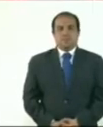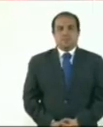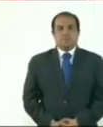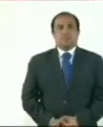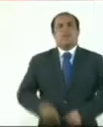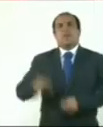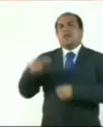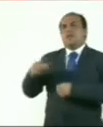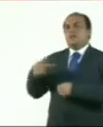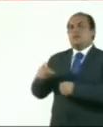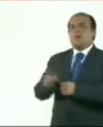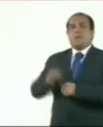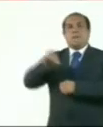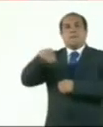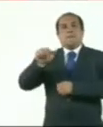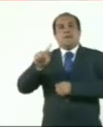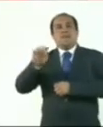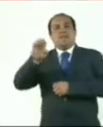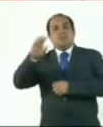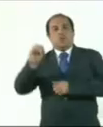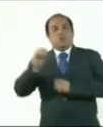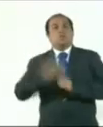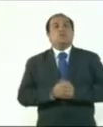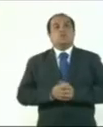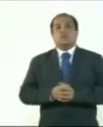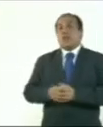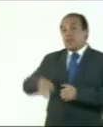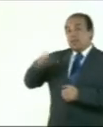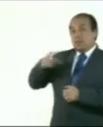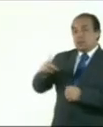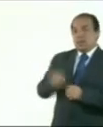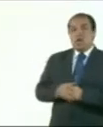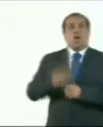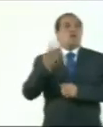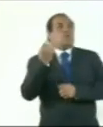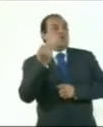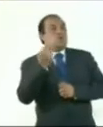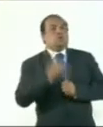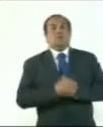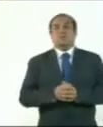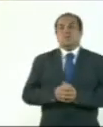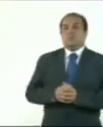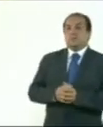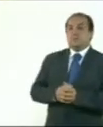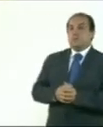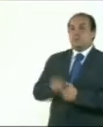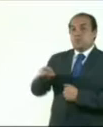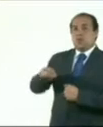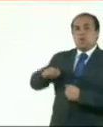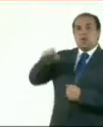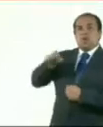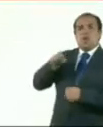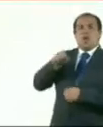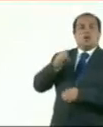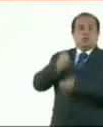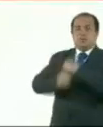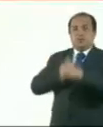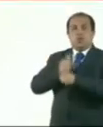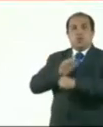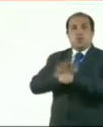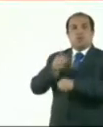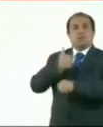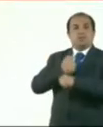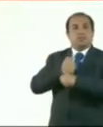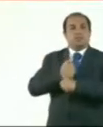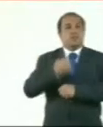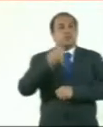¿Cómo te llamas? Mateo. Mateo. ¿Cuántos años tienes, Mateo? Nueve. Nueve. ¿En qué año estás? En cuarto A. En cuarto